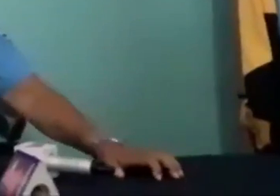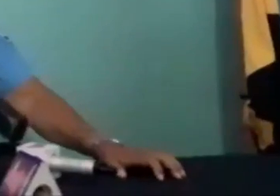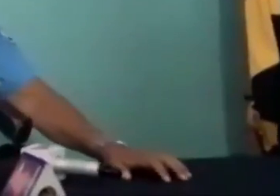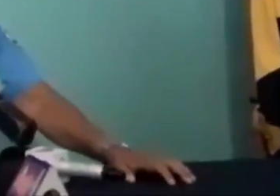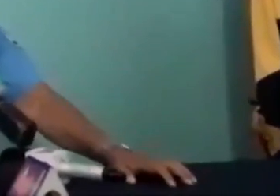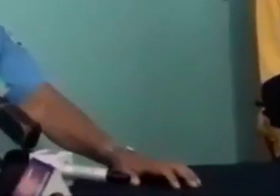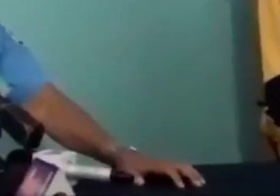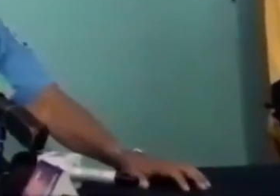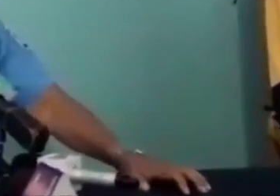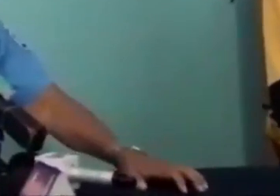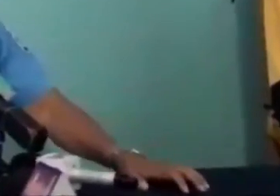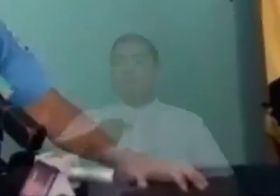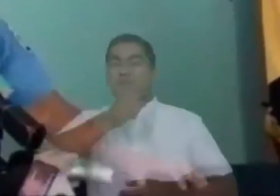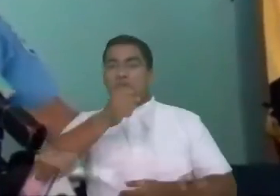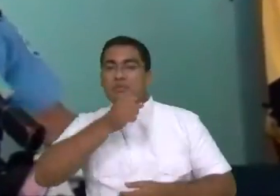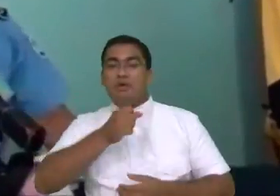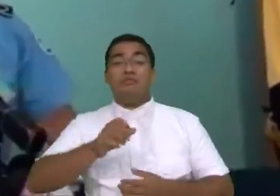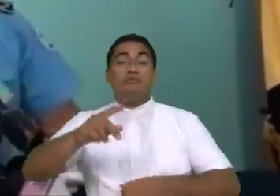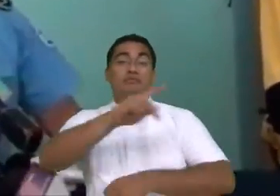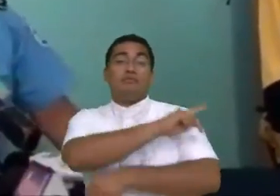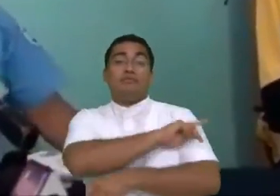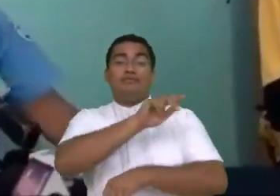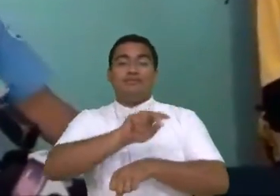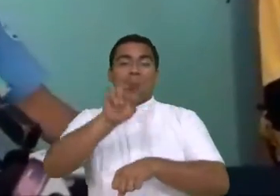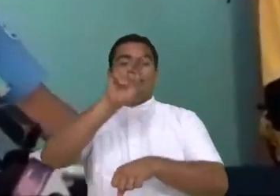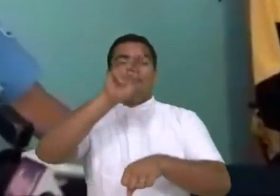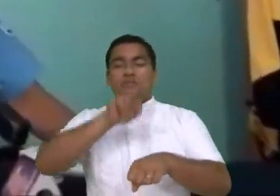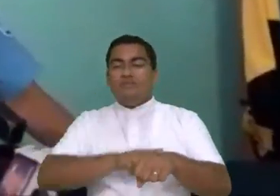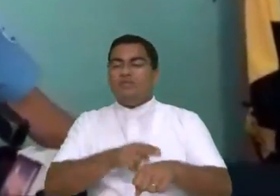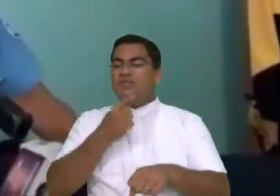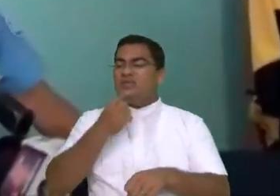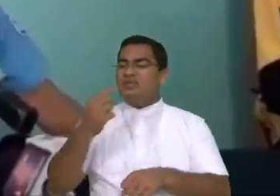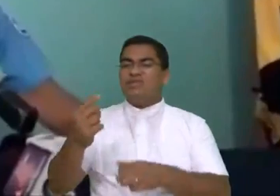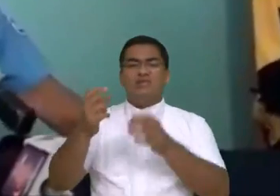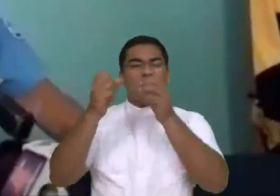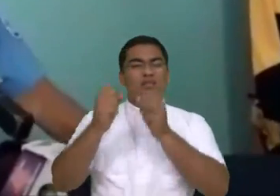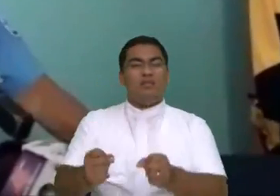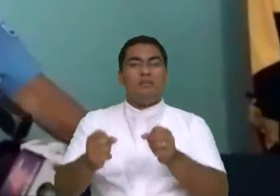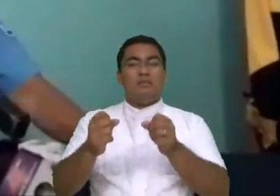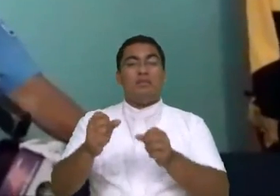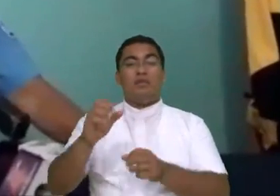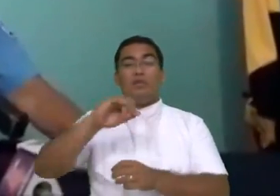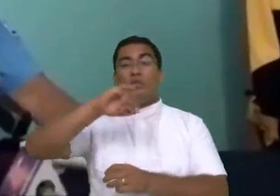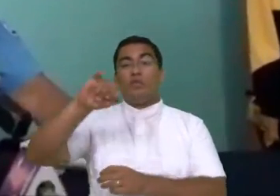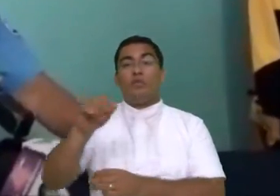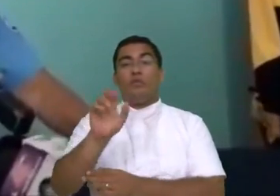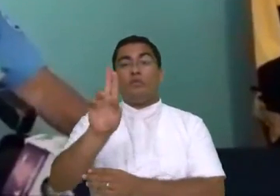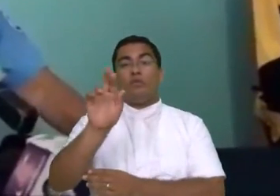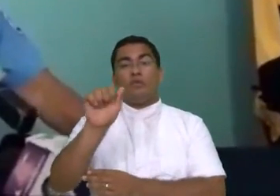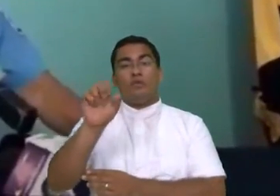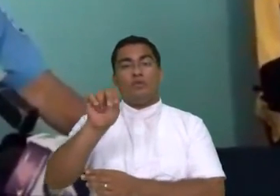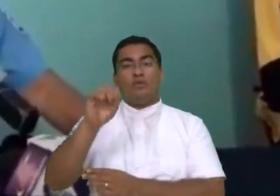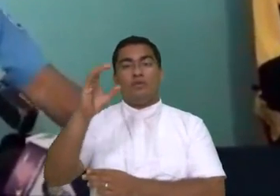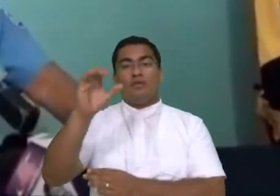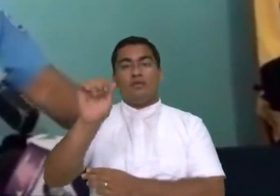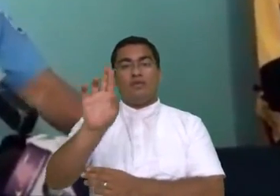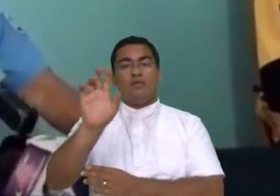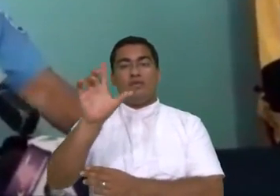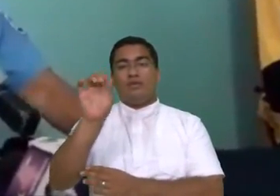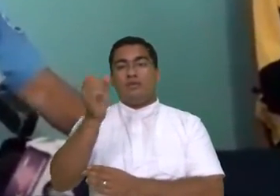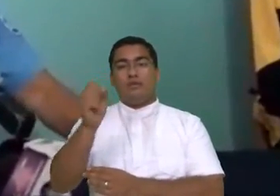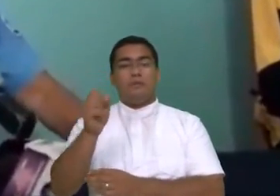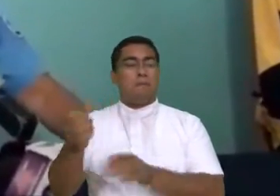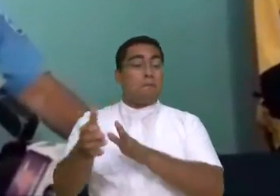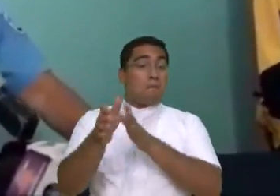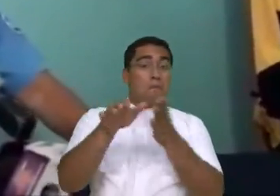En conferencia de prensa, la Policía Nacional esclareció la muerte del joven Juan Carlos Quesada Amador, originario de